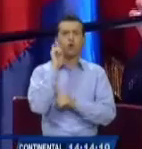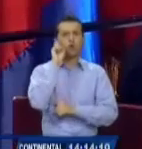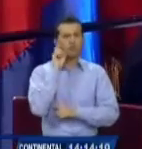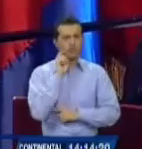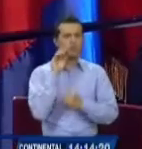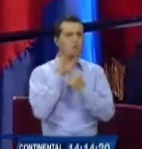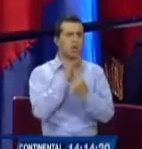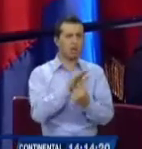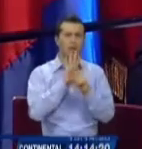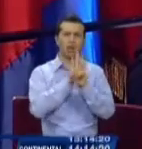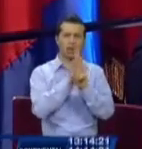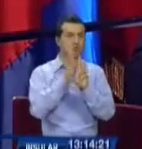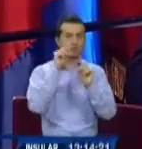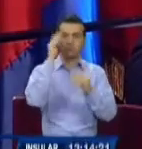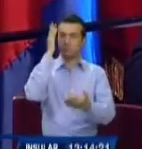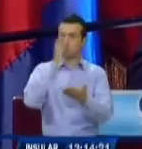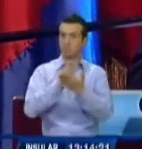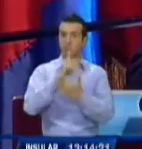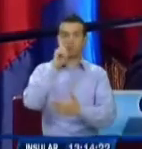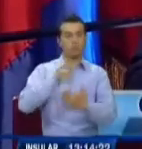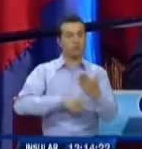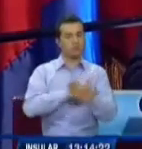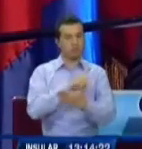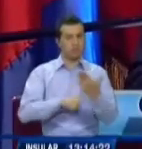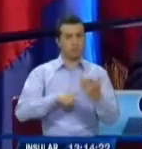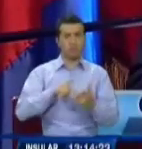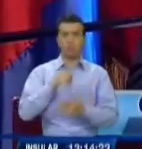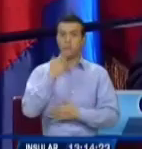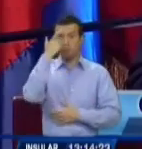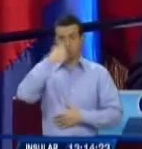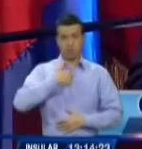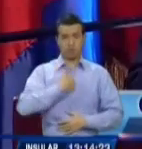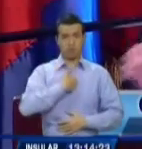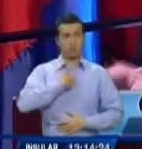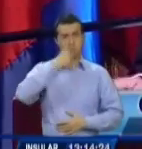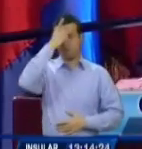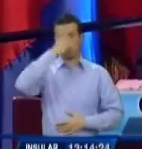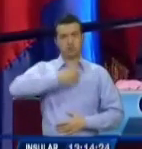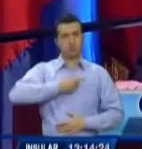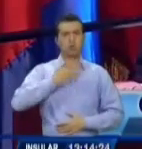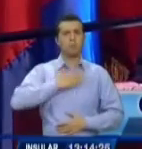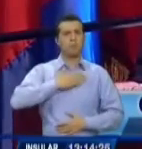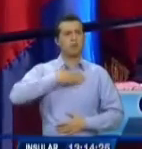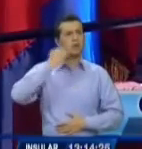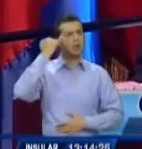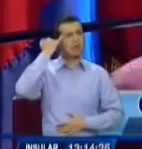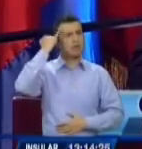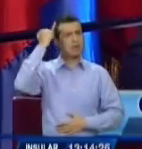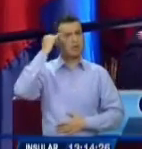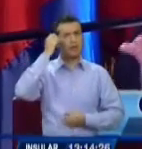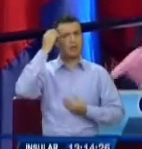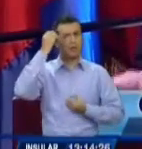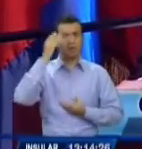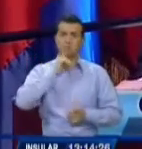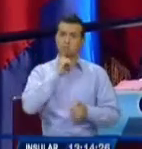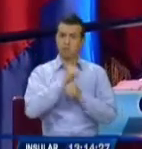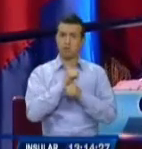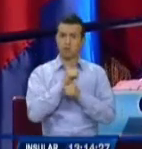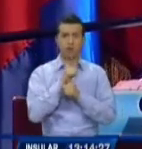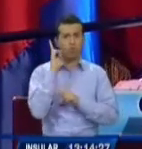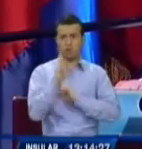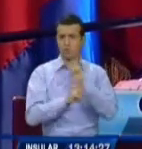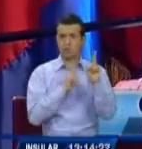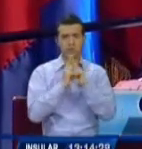sexual. Nadie puede negarle el derecho a otra persona a expresar sus pensamientos. Esa es una regla